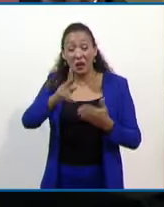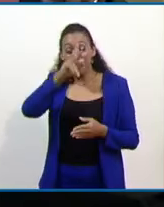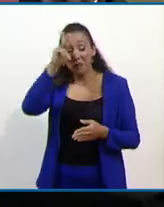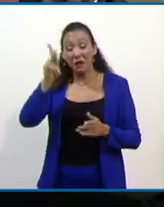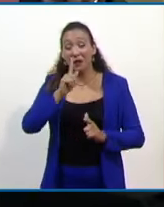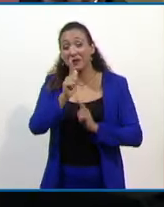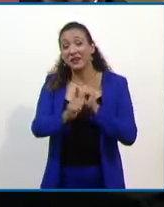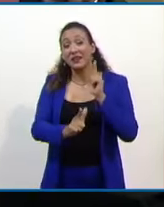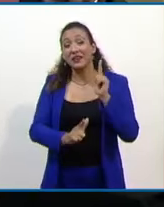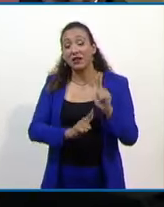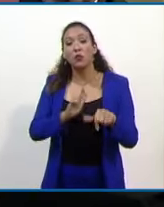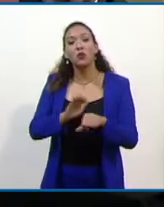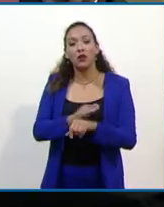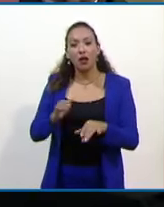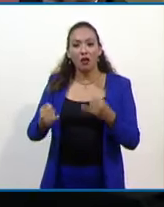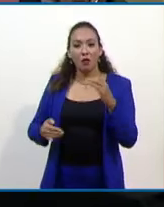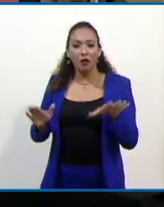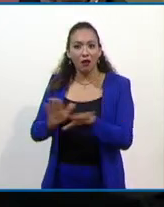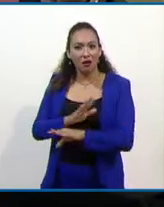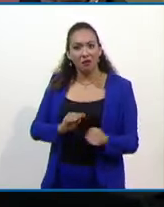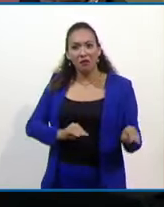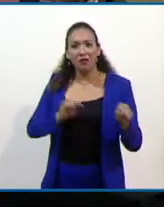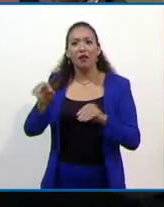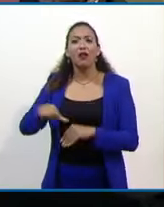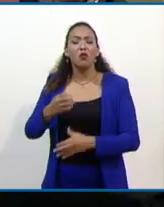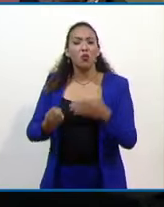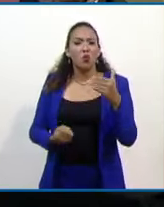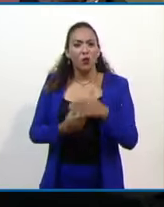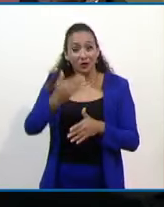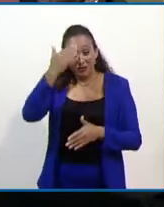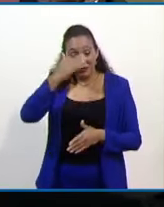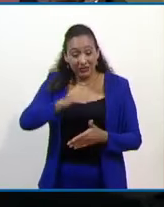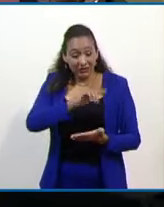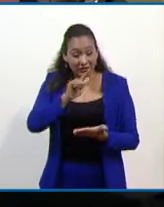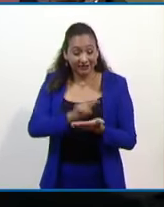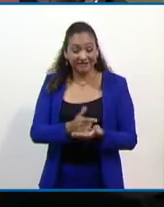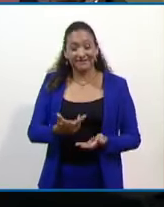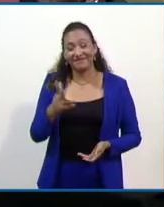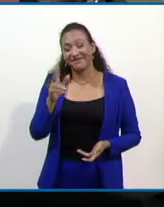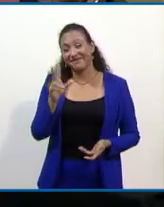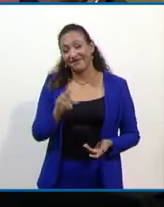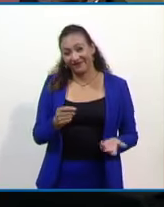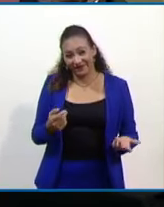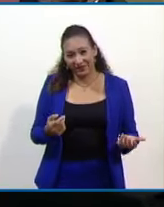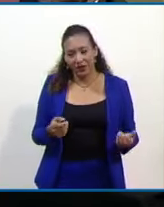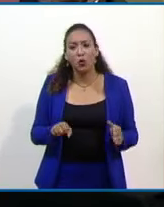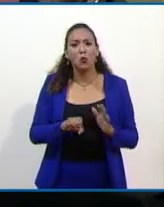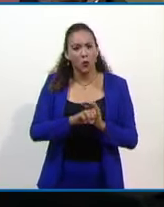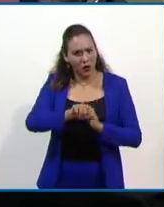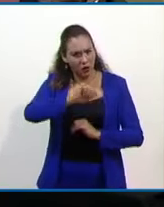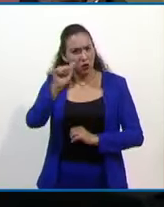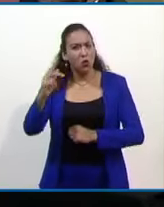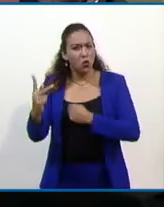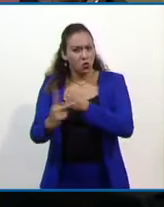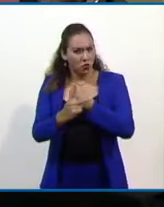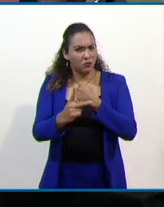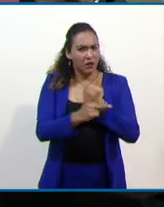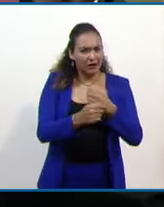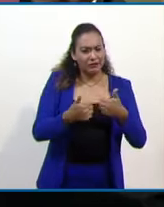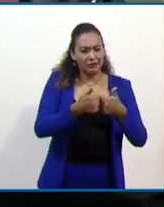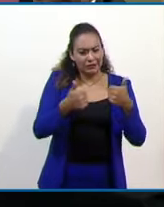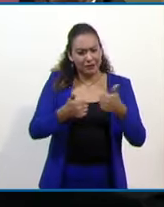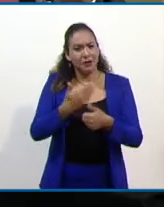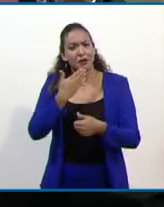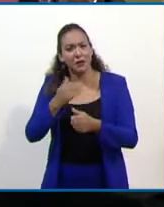Lo contrario, incluso puede ser que algunas cosas se puedan resolver en sección, como se hace en tantos altos tribunales del mundo, de 3 ministras, 3